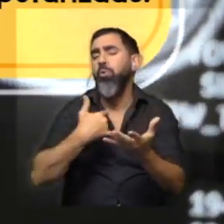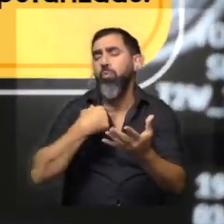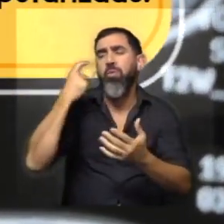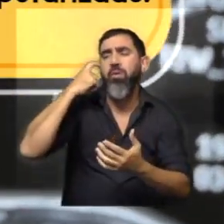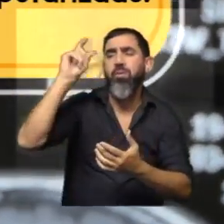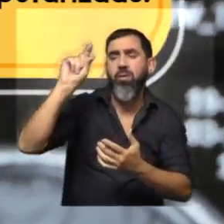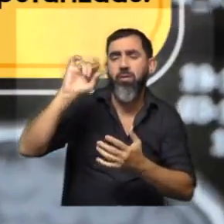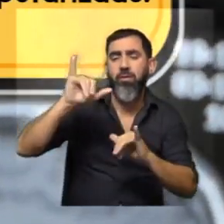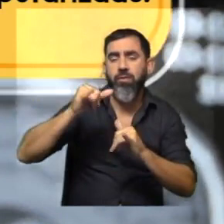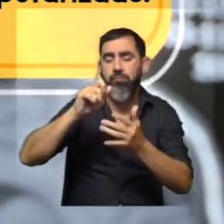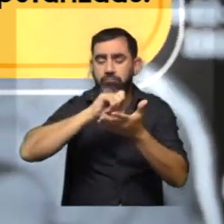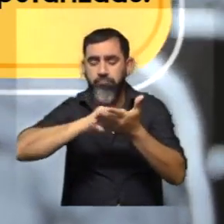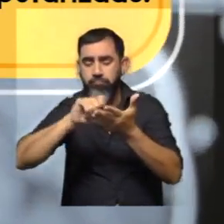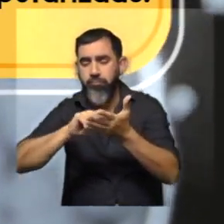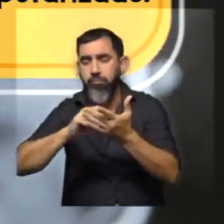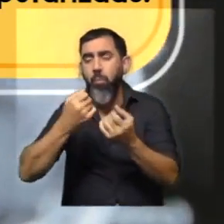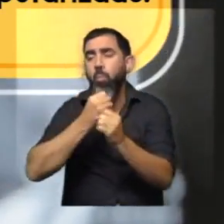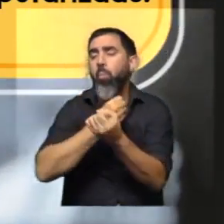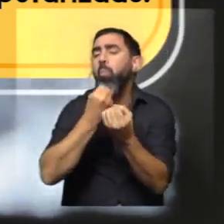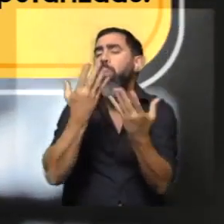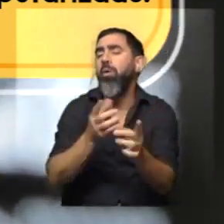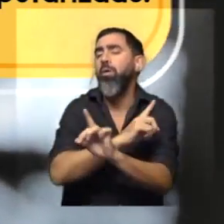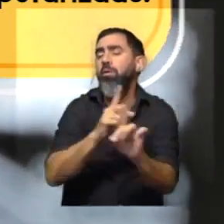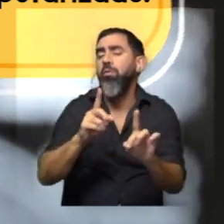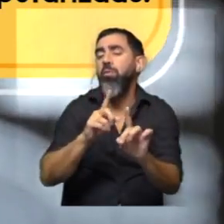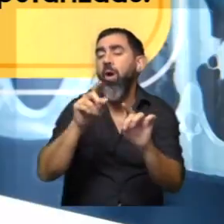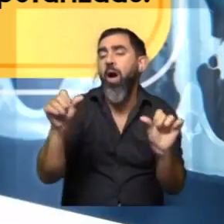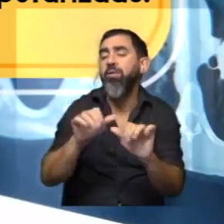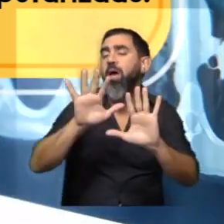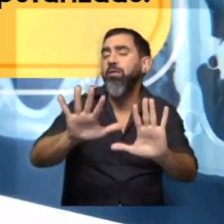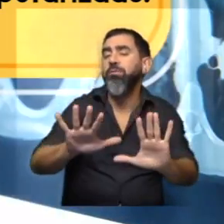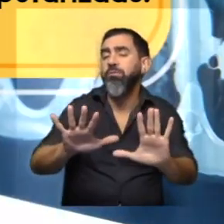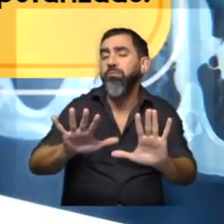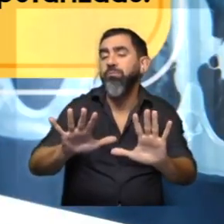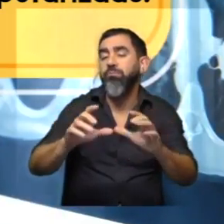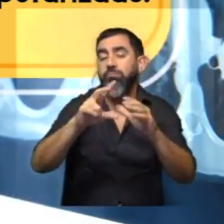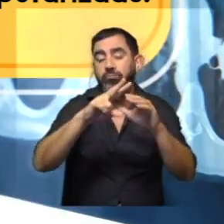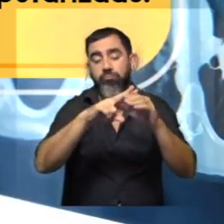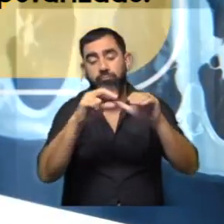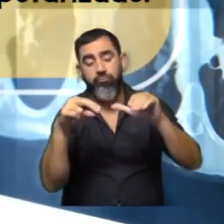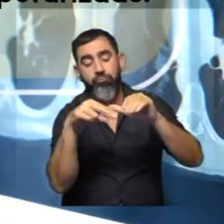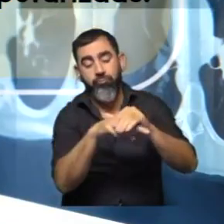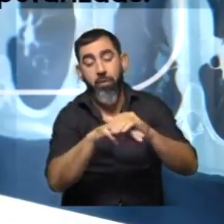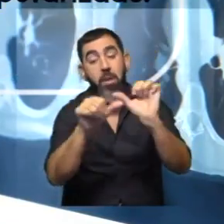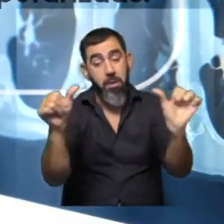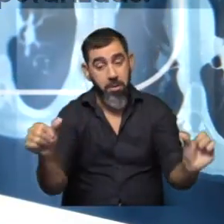idea, ya había hecho los bocetos, ¿por qué no nos ponemos a hacer esto, el tomógrafo? Y lo hicieron.